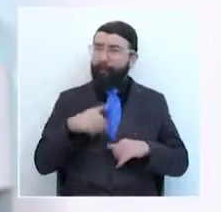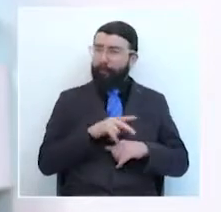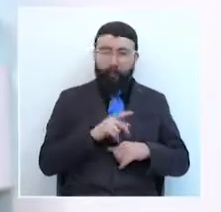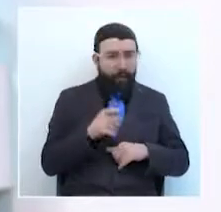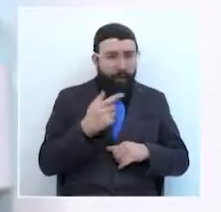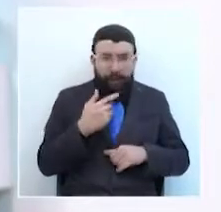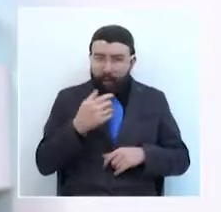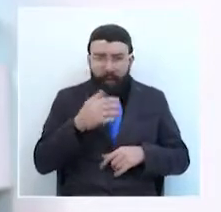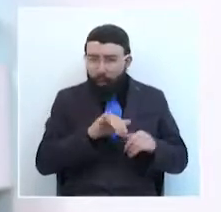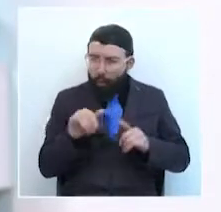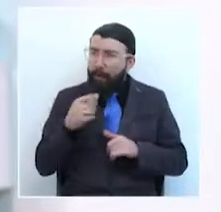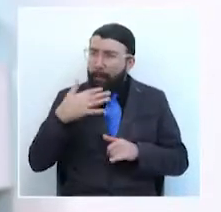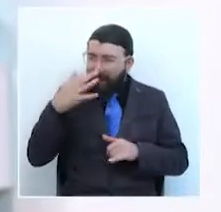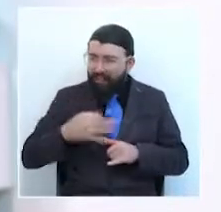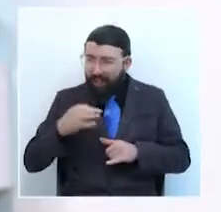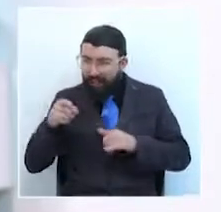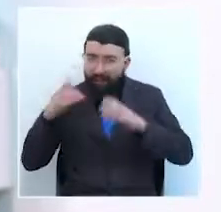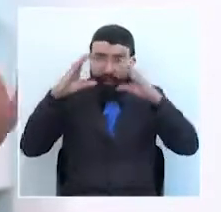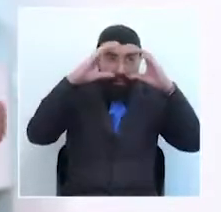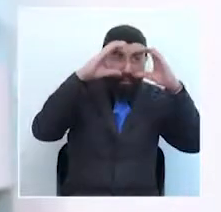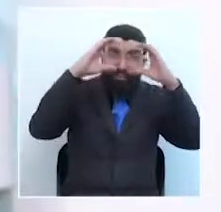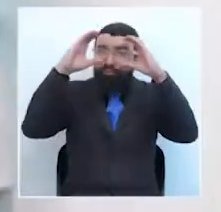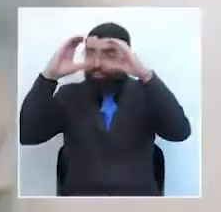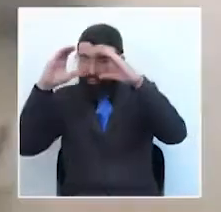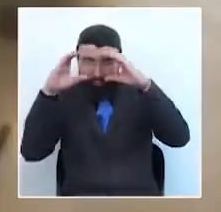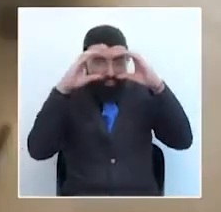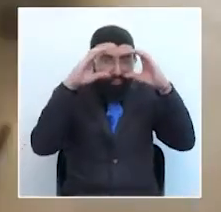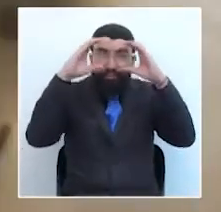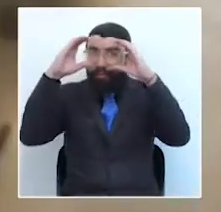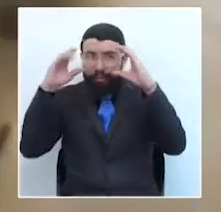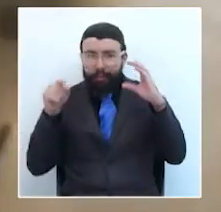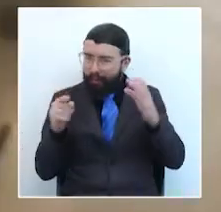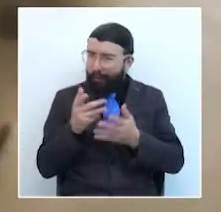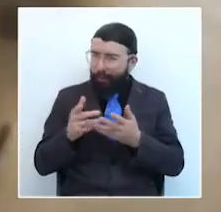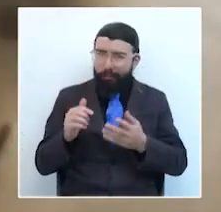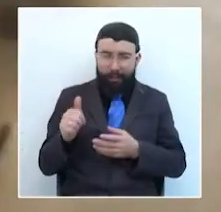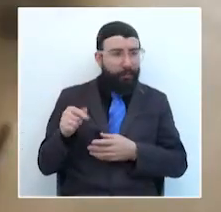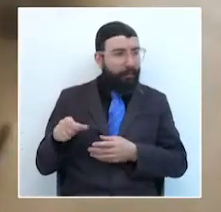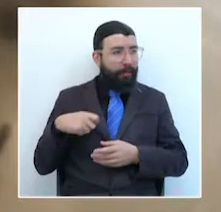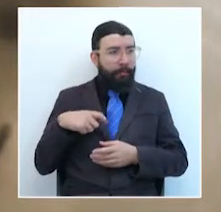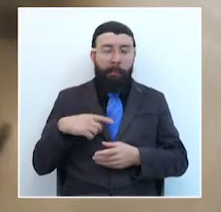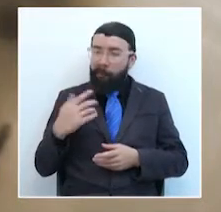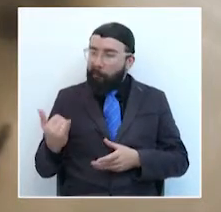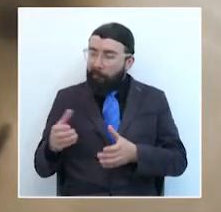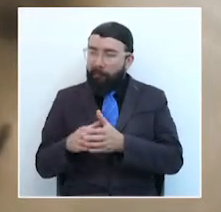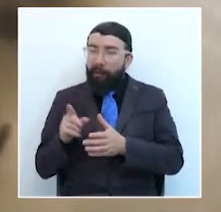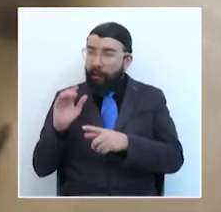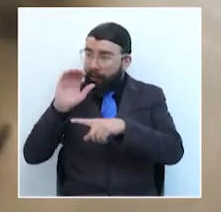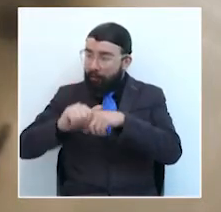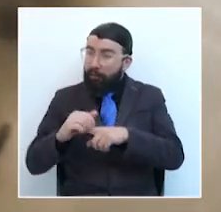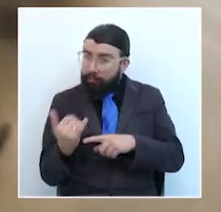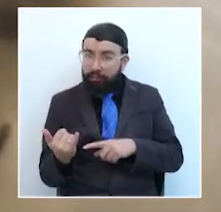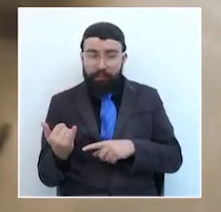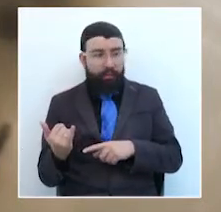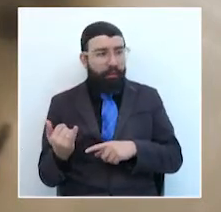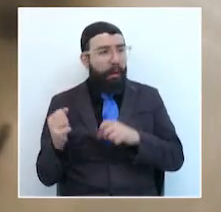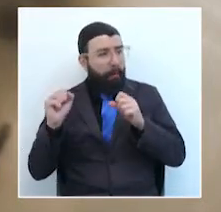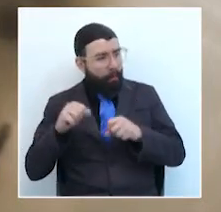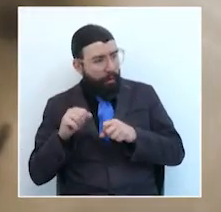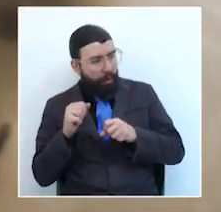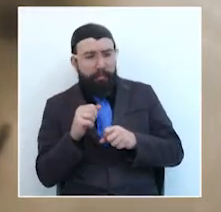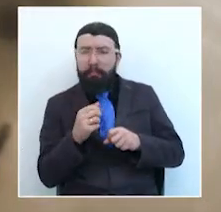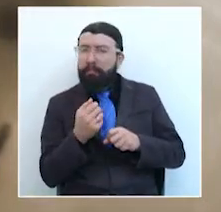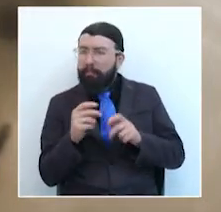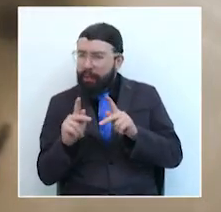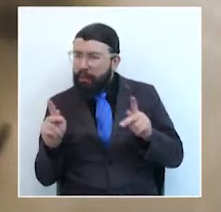realidad virtual que ustedes ofrecen en la psicología en sus en su oficina en sus consultorios para poder introducir la gente